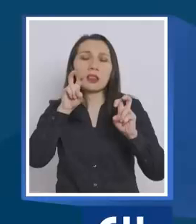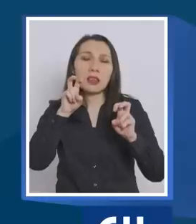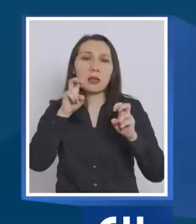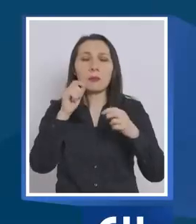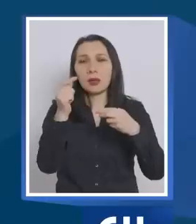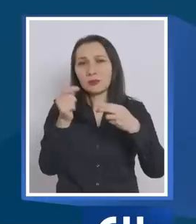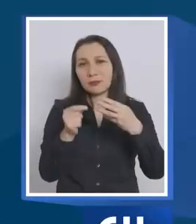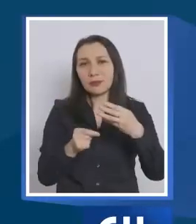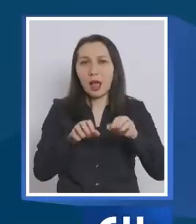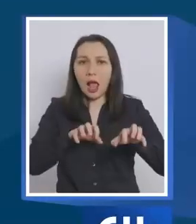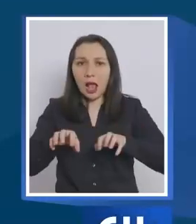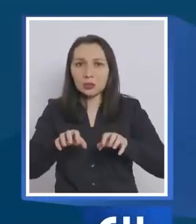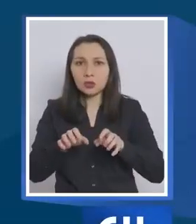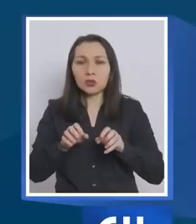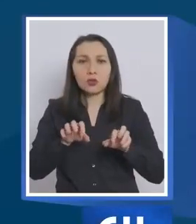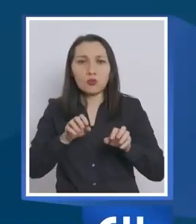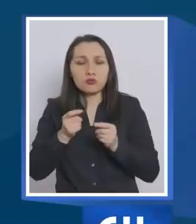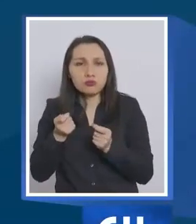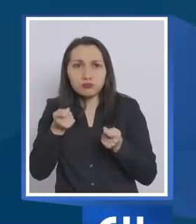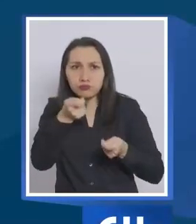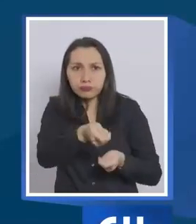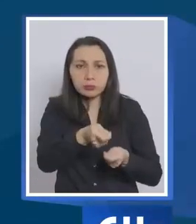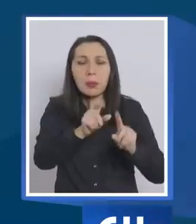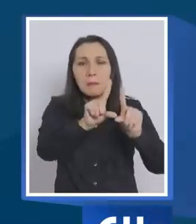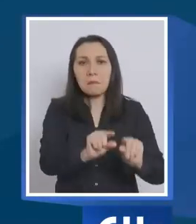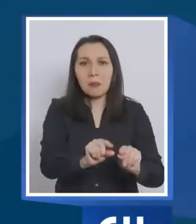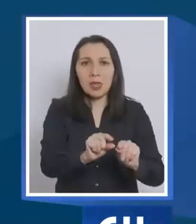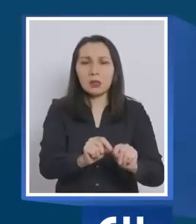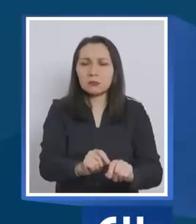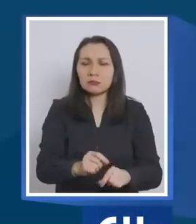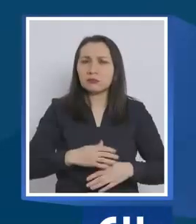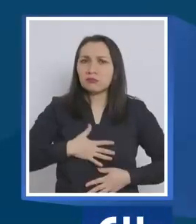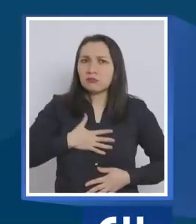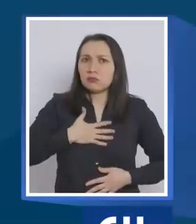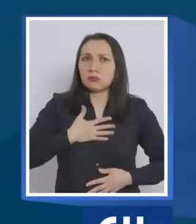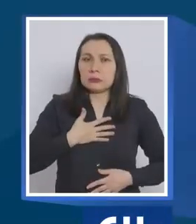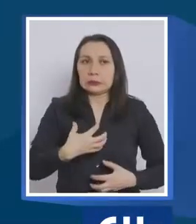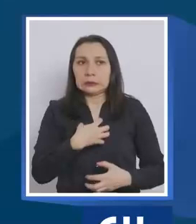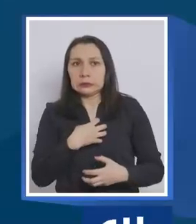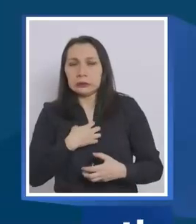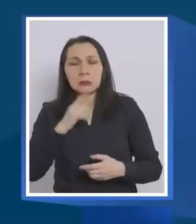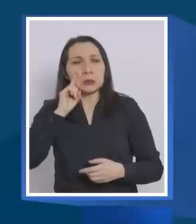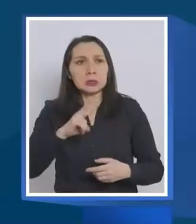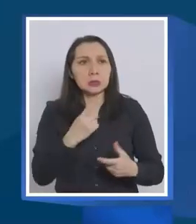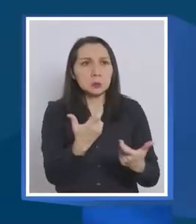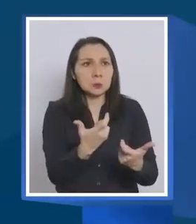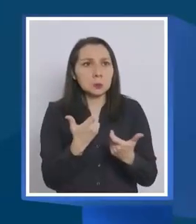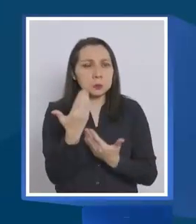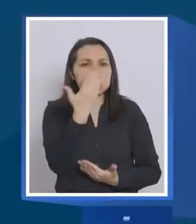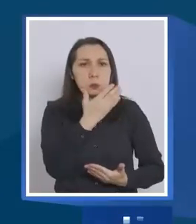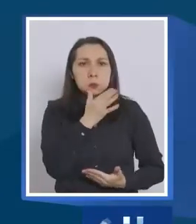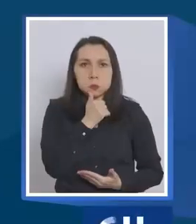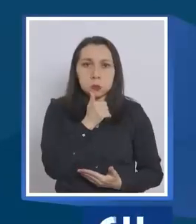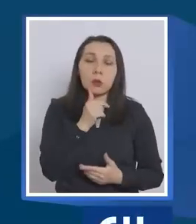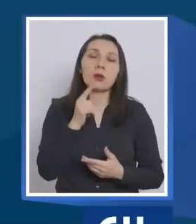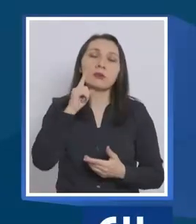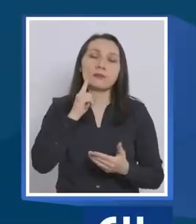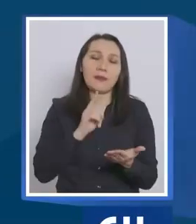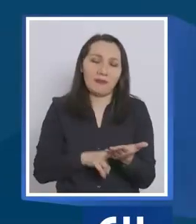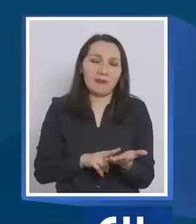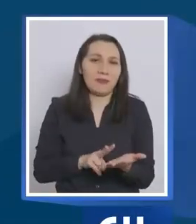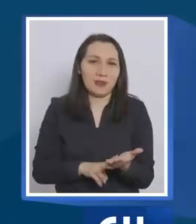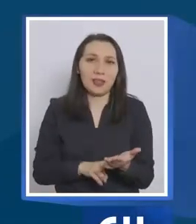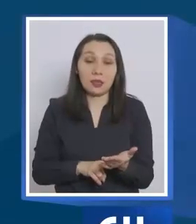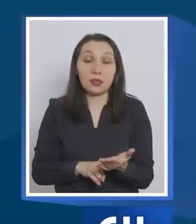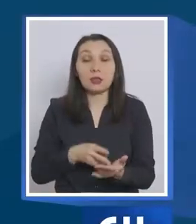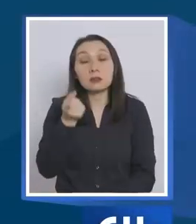conjunto de acciones y recursos para mitigar la sensación de temor y desprotección. Es evidente y